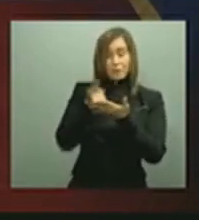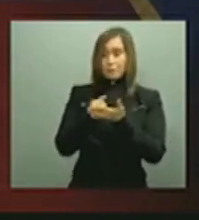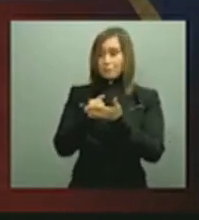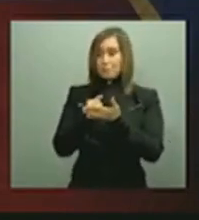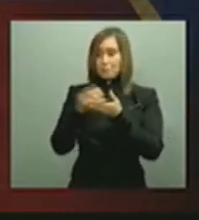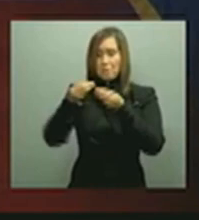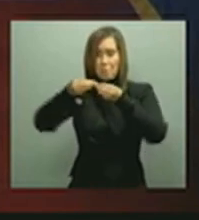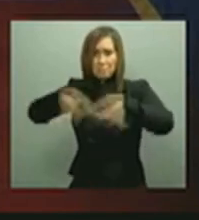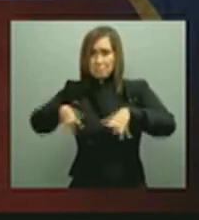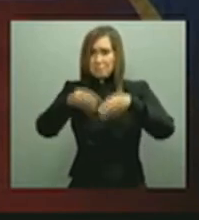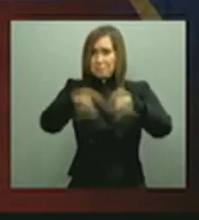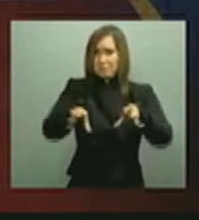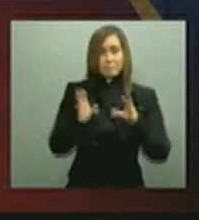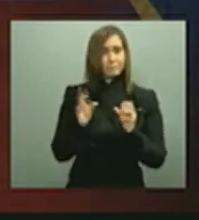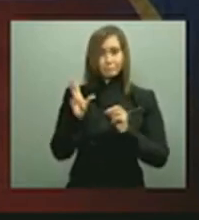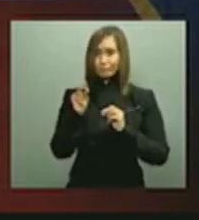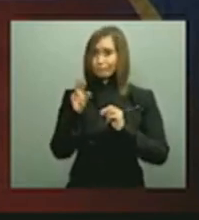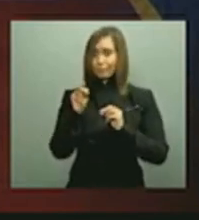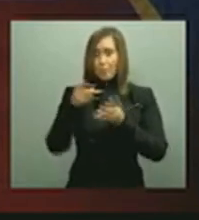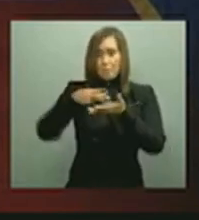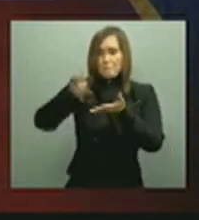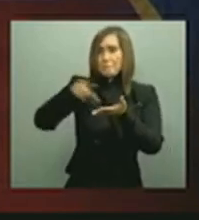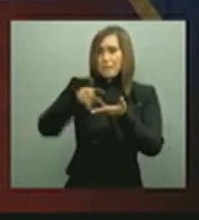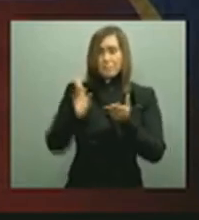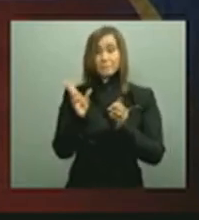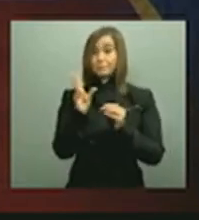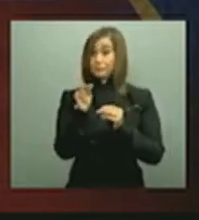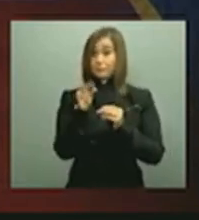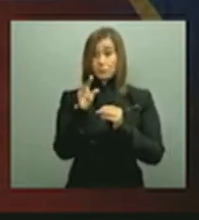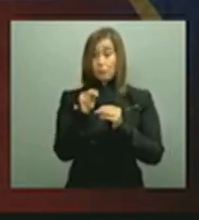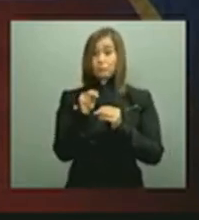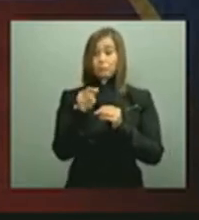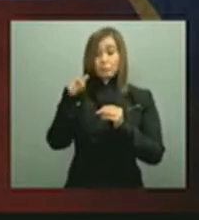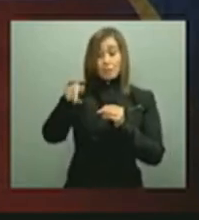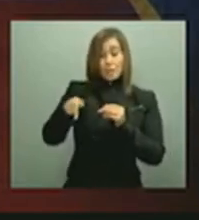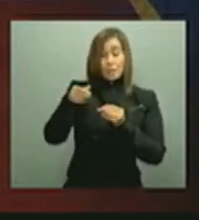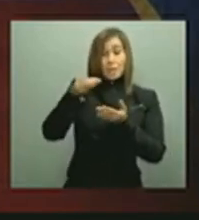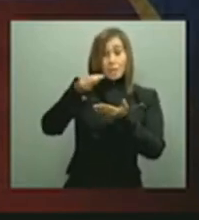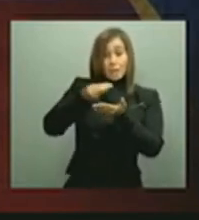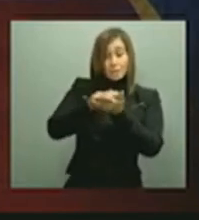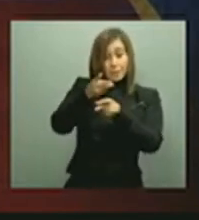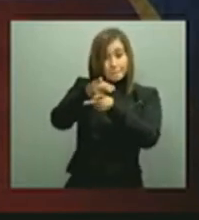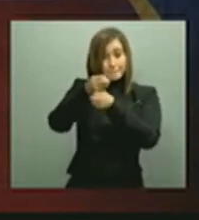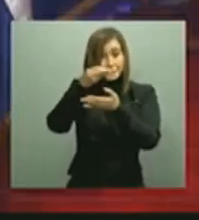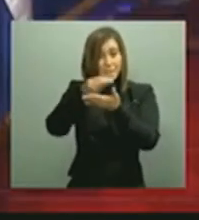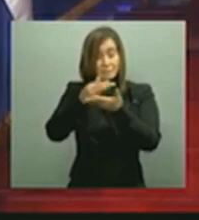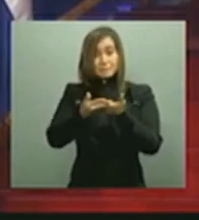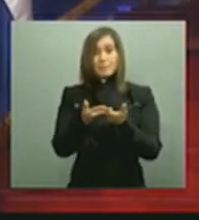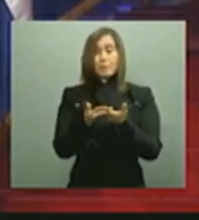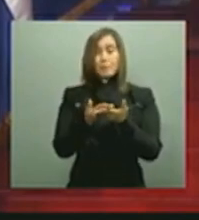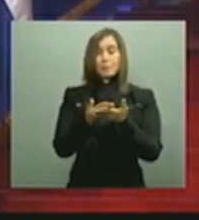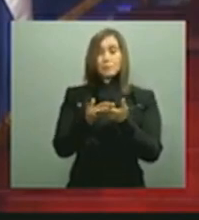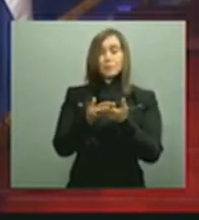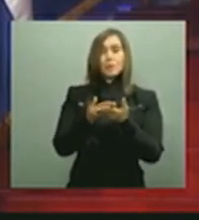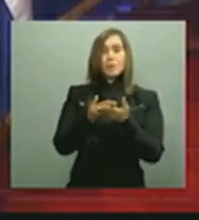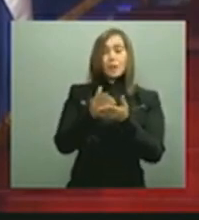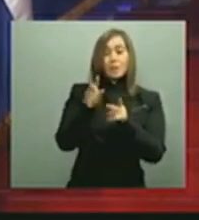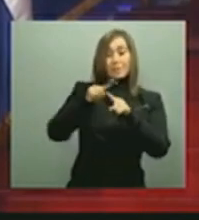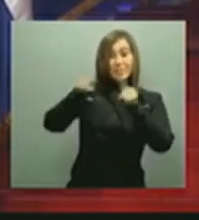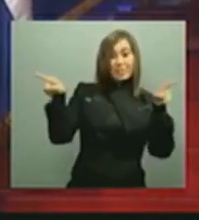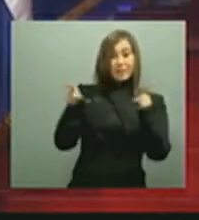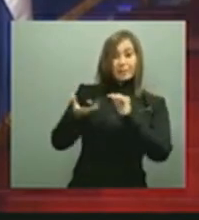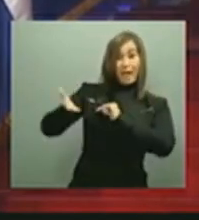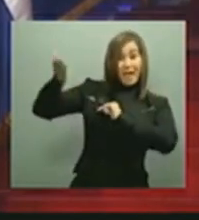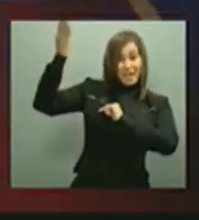para malgastar, o para pagar ineficiencias. Ahora no lo fue. A diferencia del pasado, los